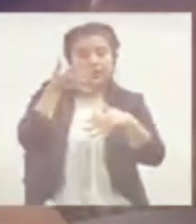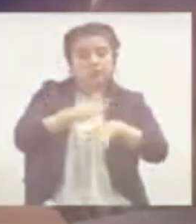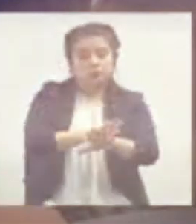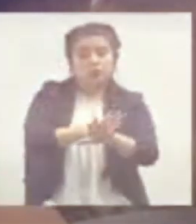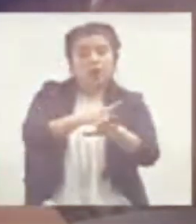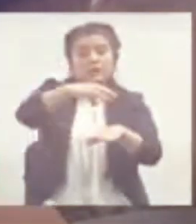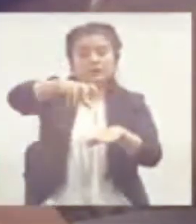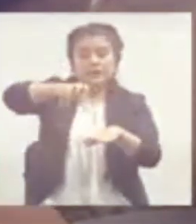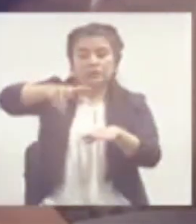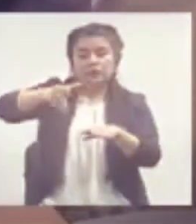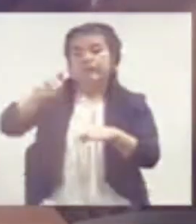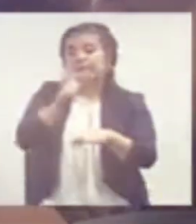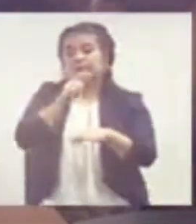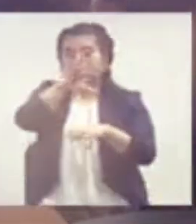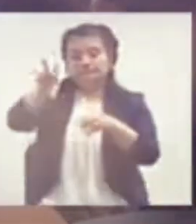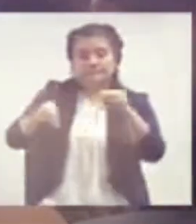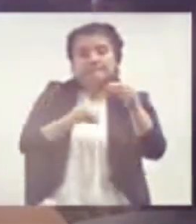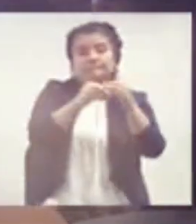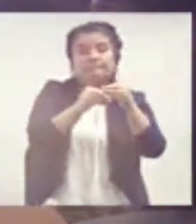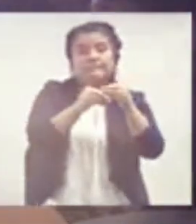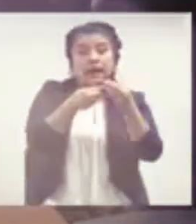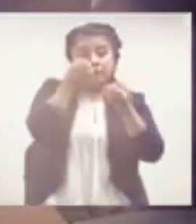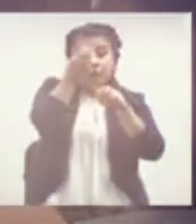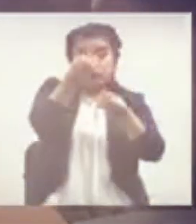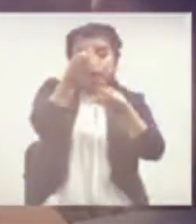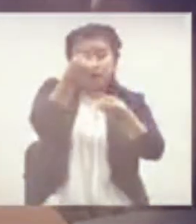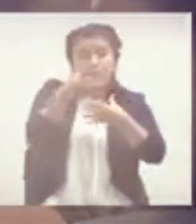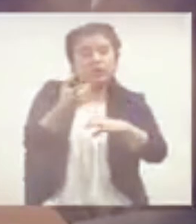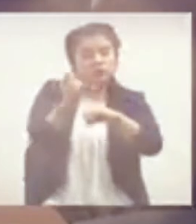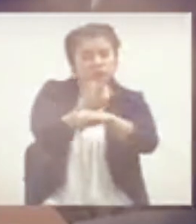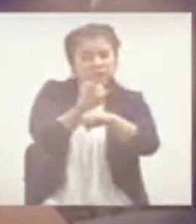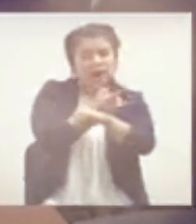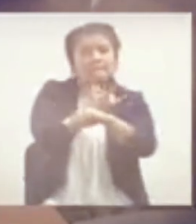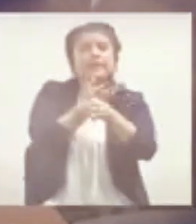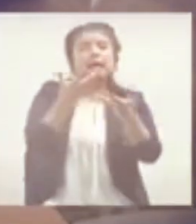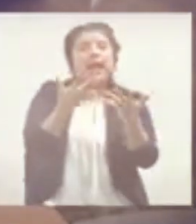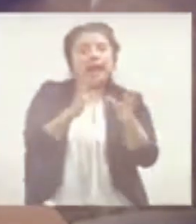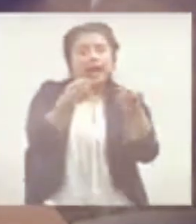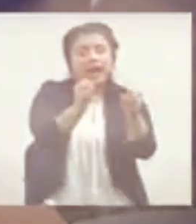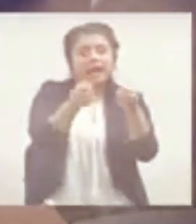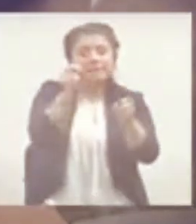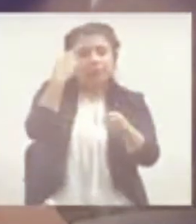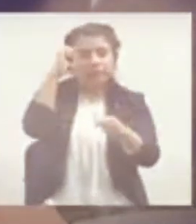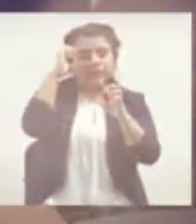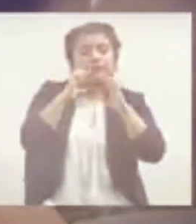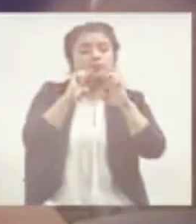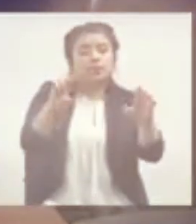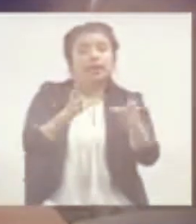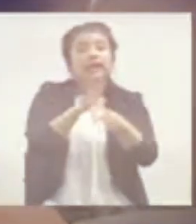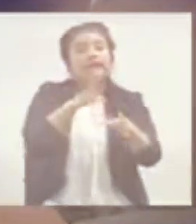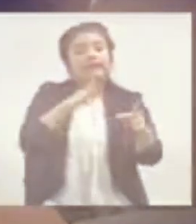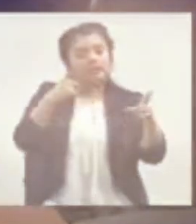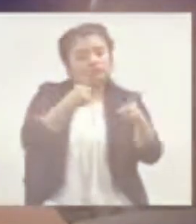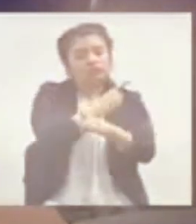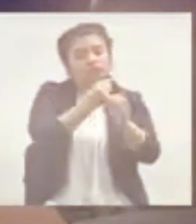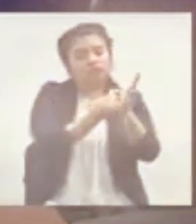en la obtención de la información que servirá para la toma de decisiones en las políticas públicas. La iniciativa de ley tiene errores en su concepción.